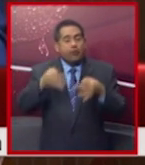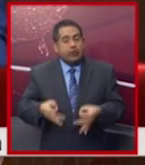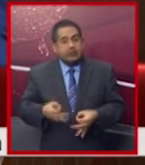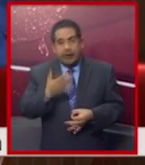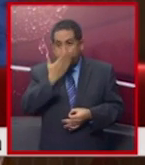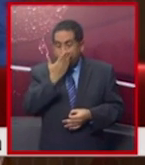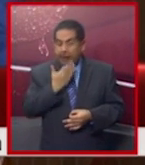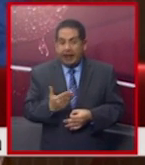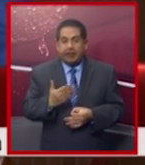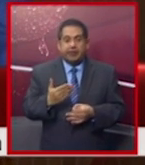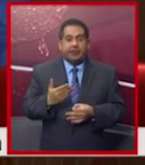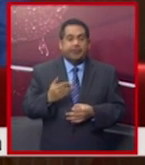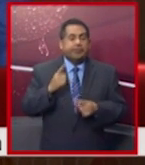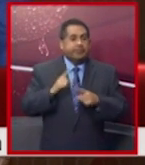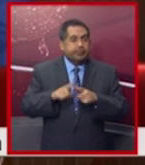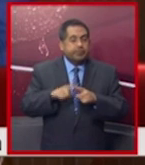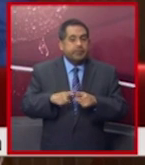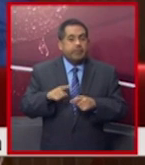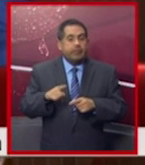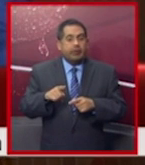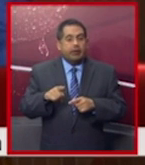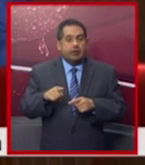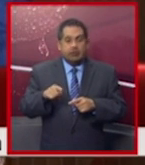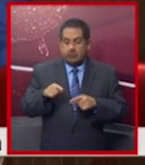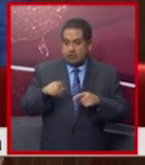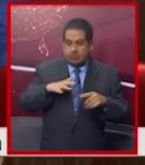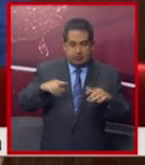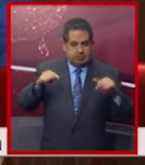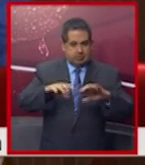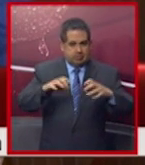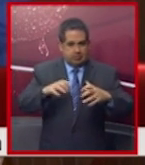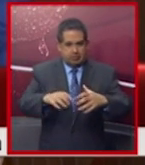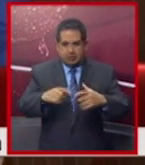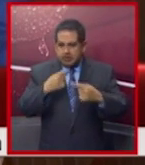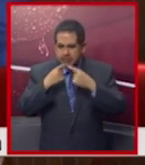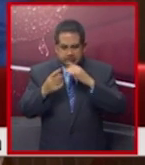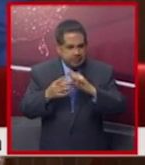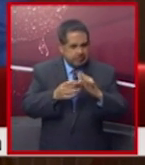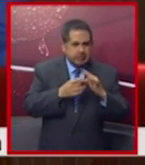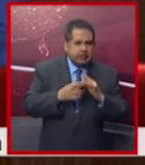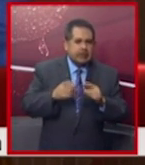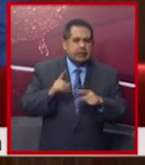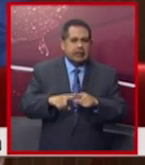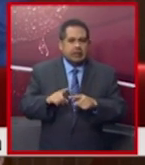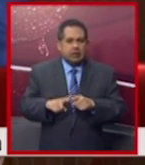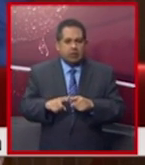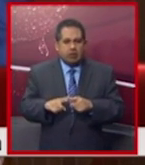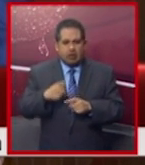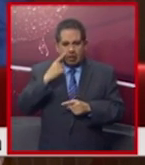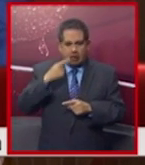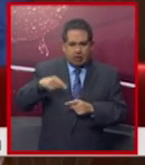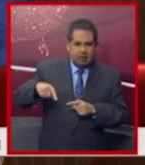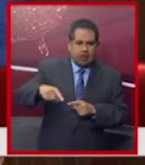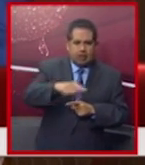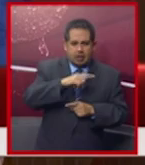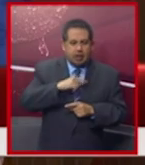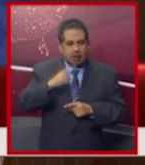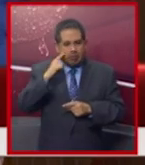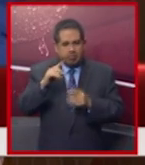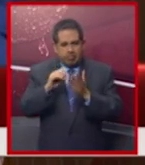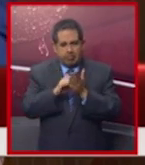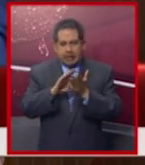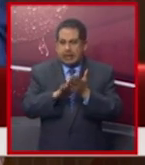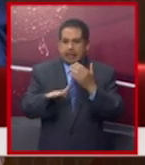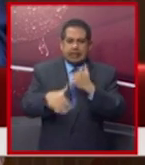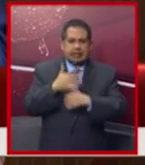oficialmente estuvo en una también sesión, se tocó el himno nacional el